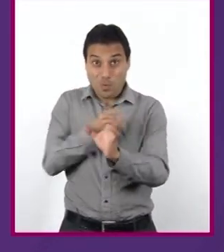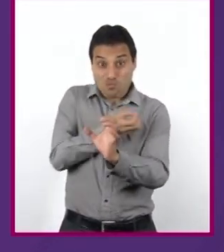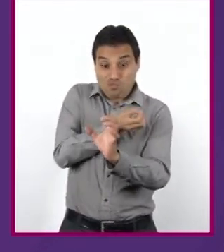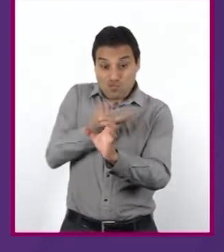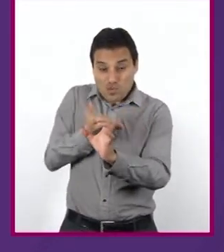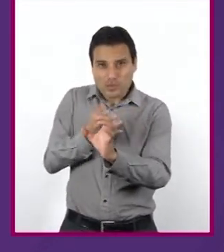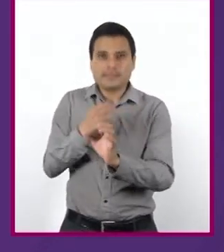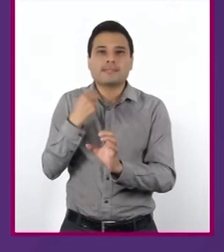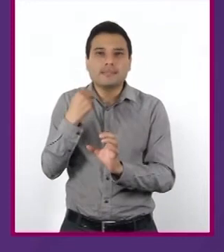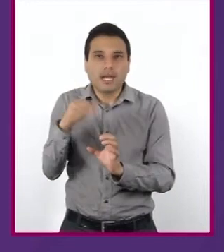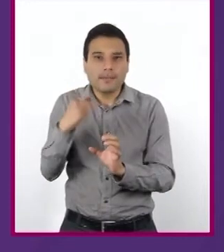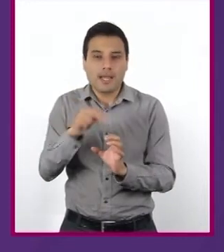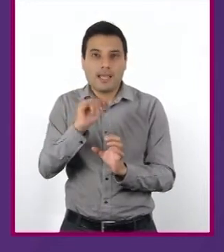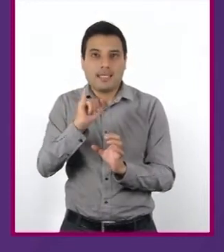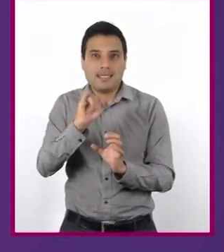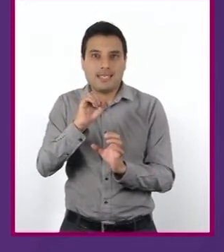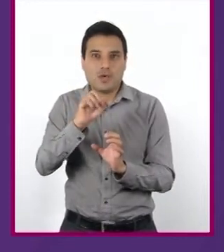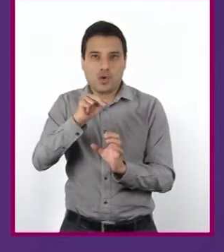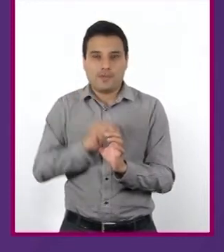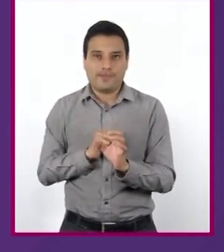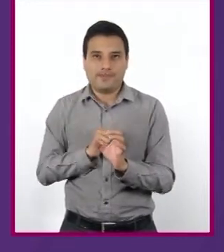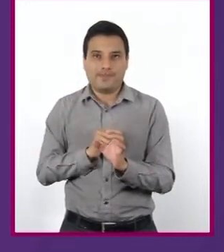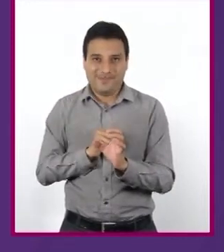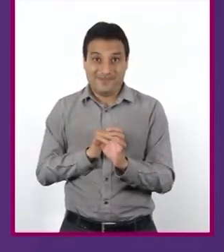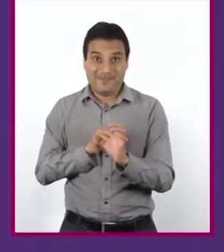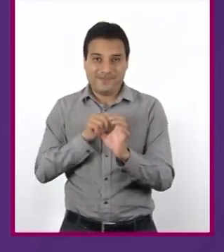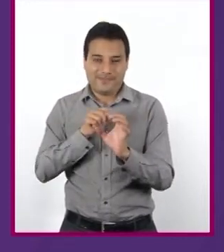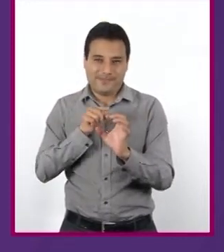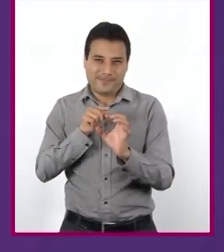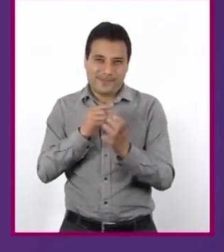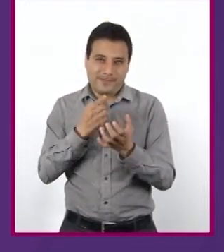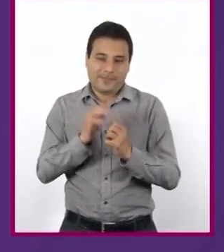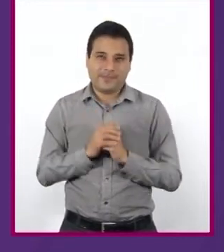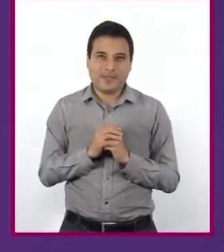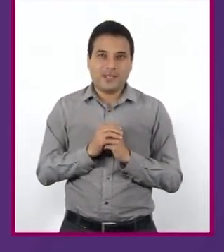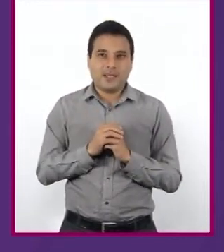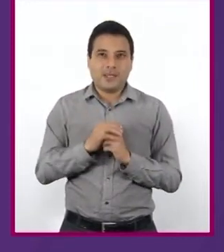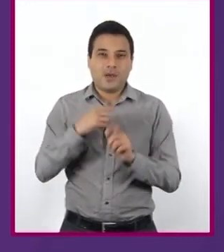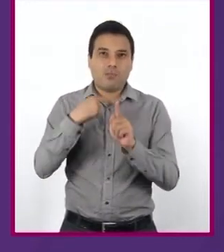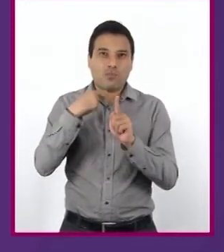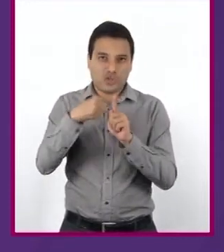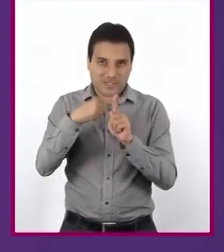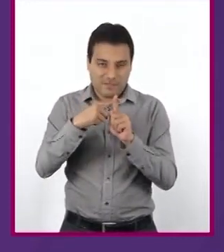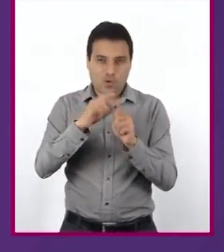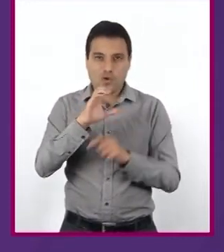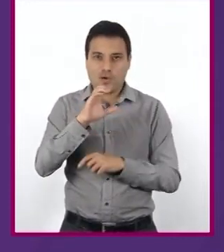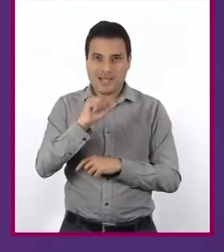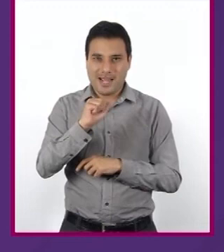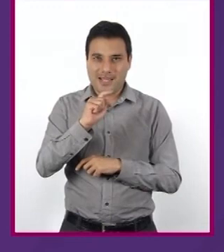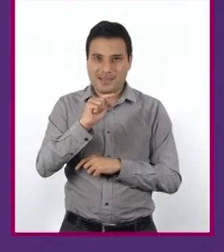iones y se distinguen como cationes a los positivos y aniones a los negativos.